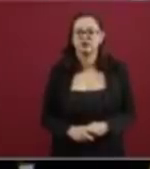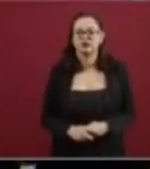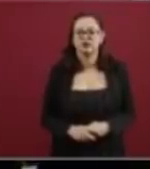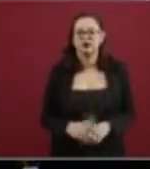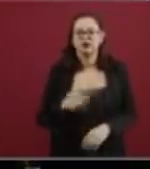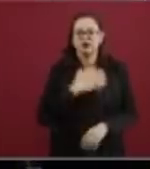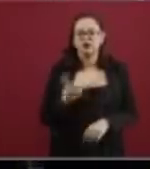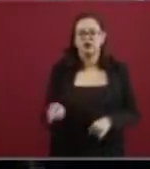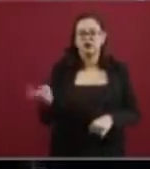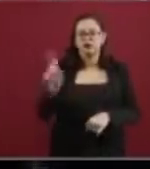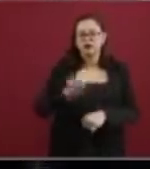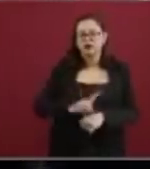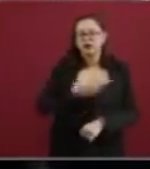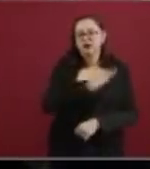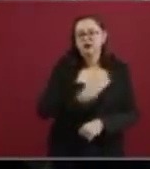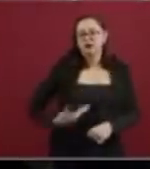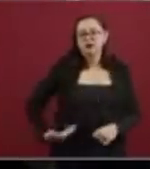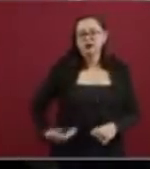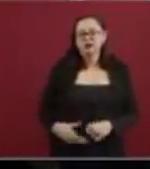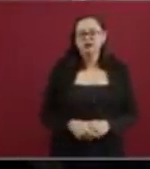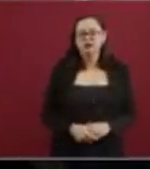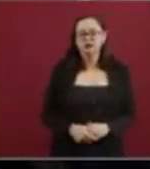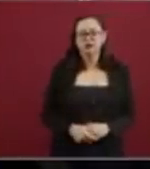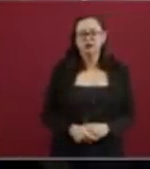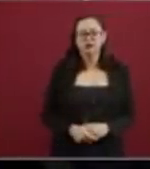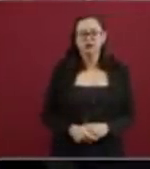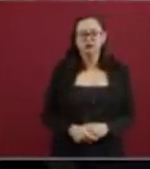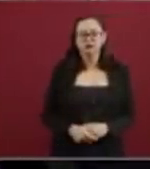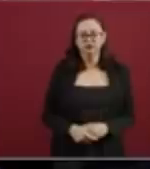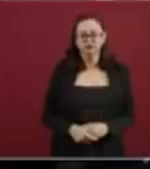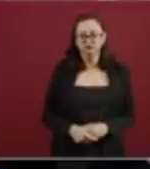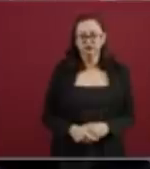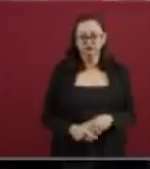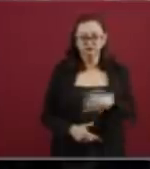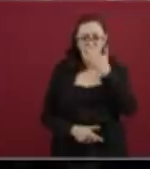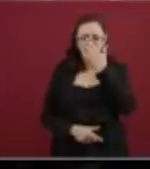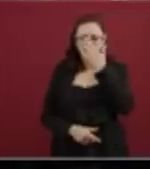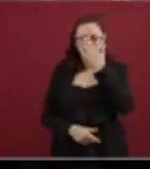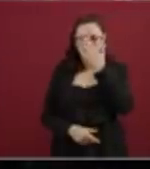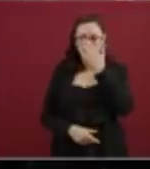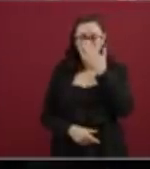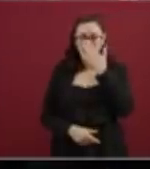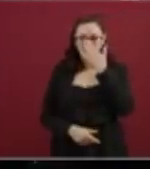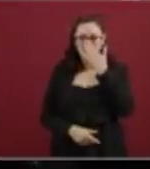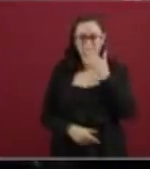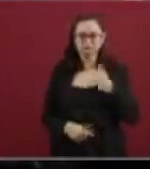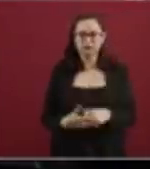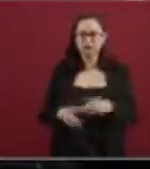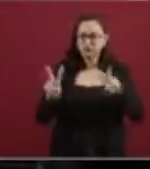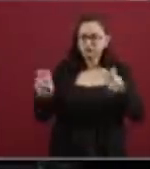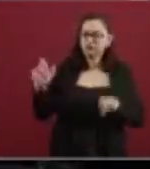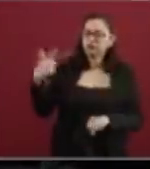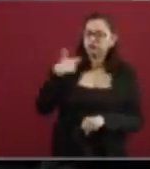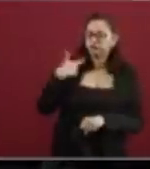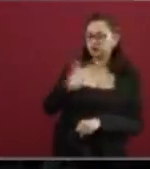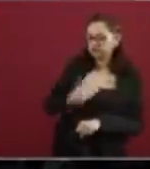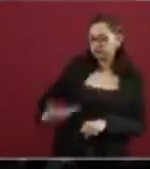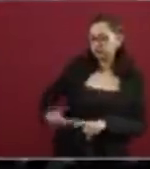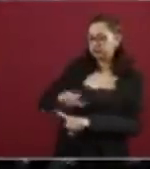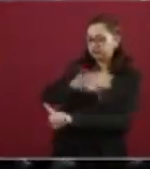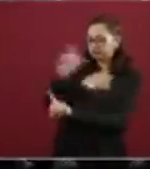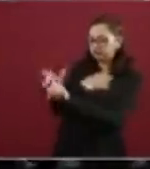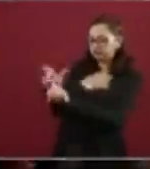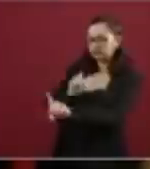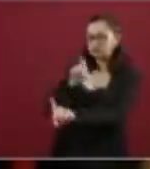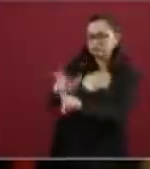Buenos días, presidente. Alberto Rodríguez, de CDP Noticias. Sobre este tema de los de la protección a expresidentes, hay una versión que circuló este